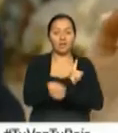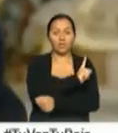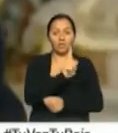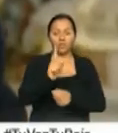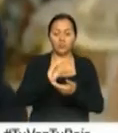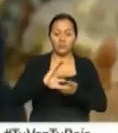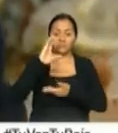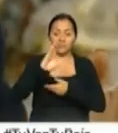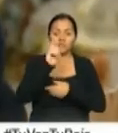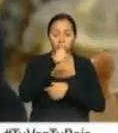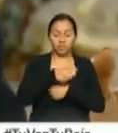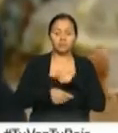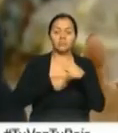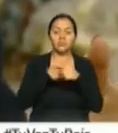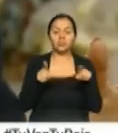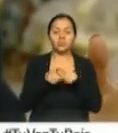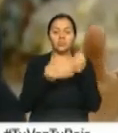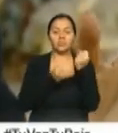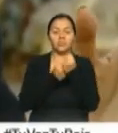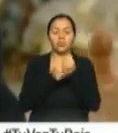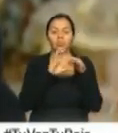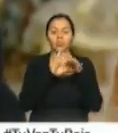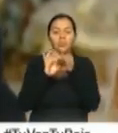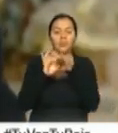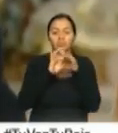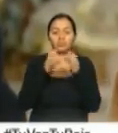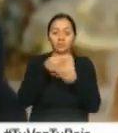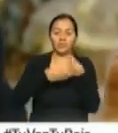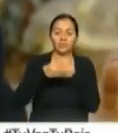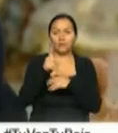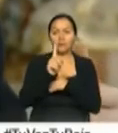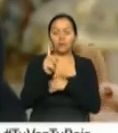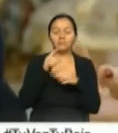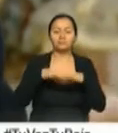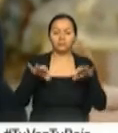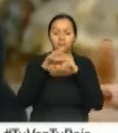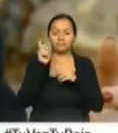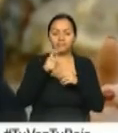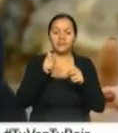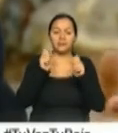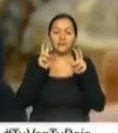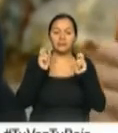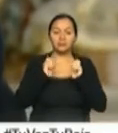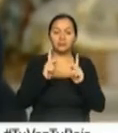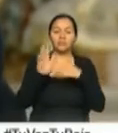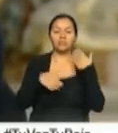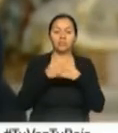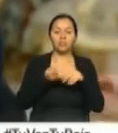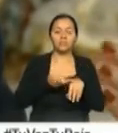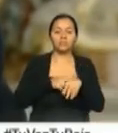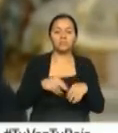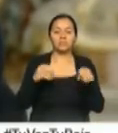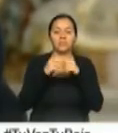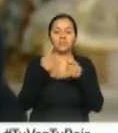su sector, cuanto de apoyo en cooperación no reembolsable, y temas de oportunidades de incrementar